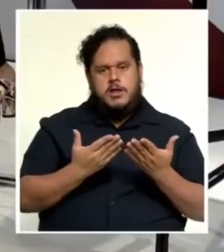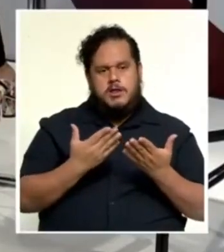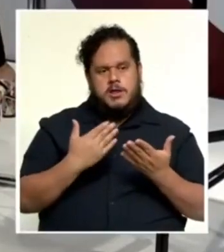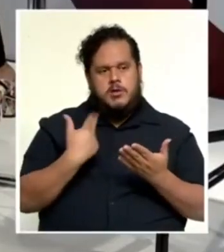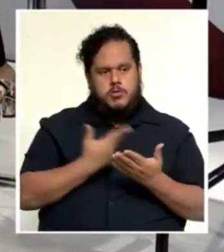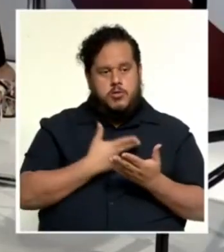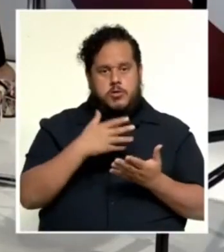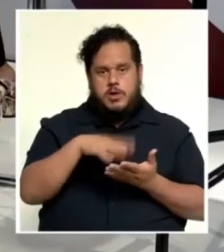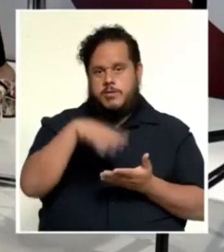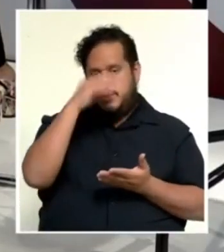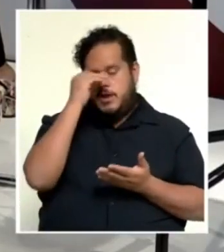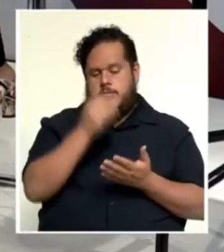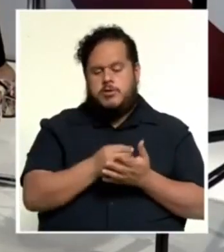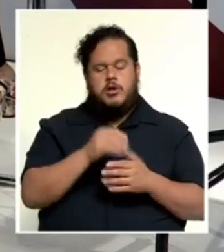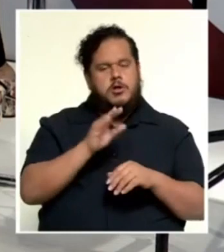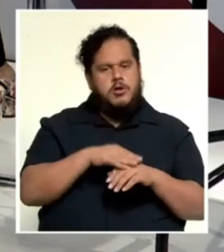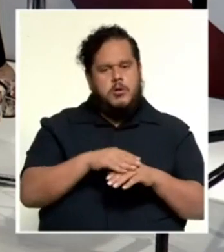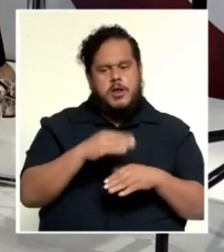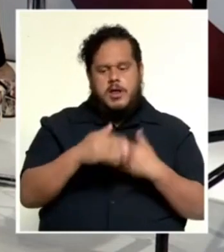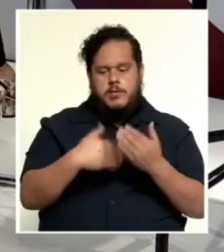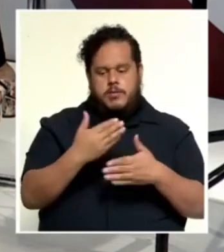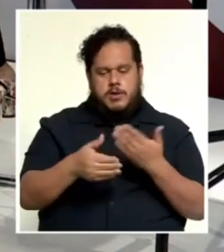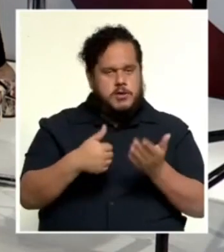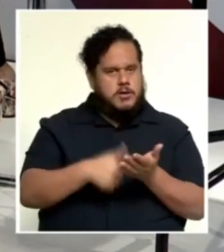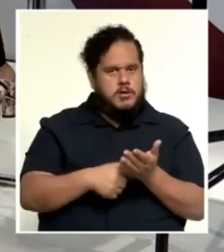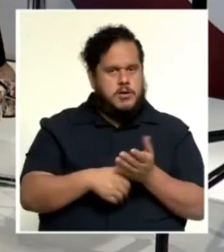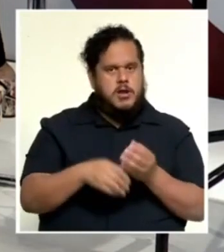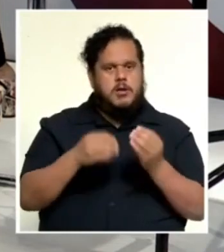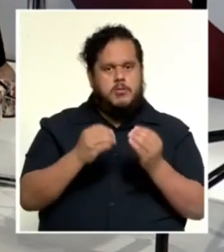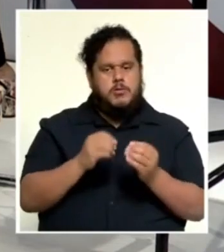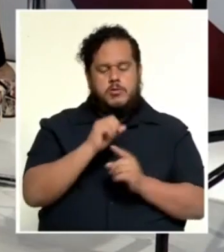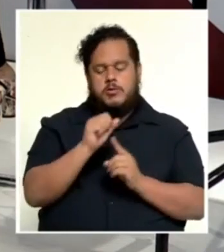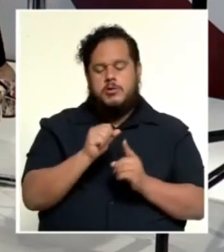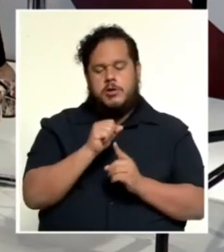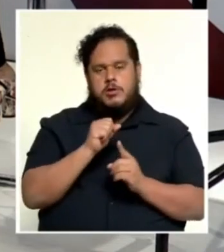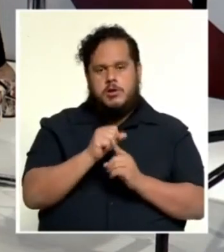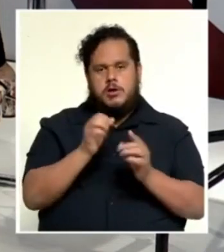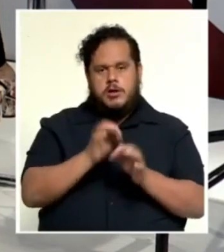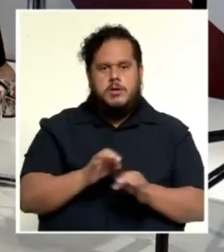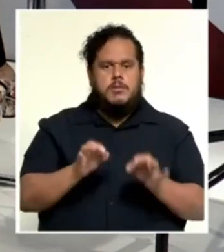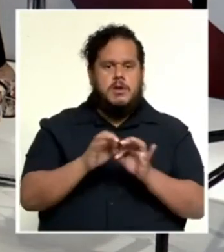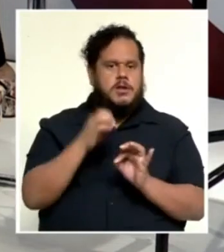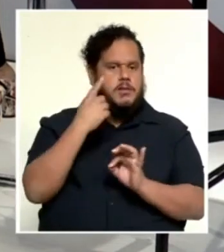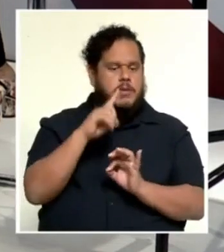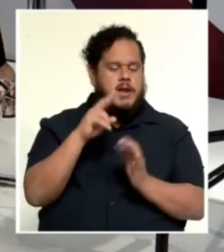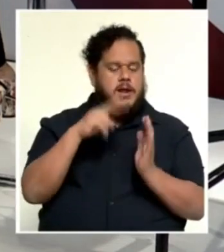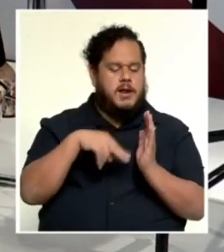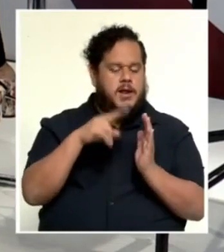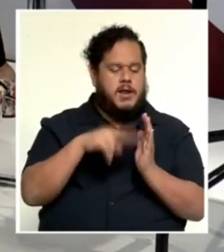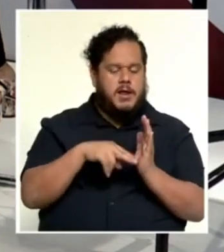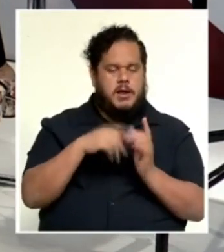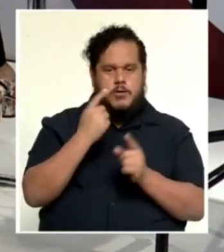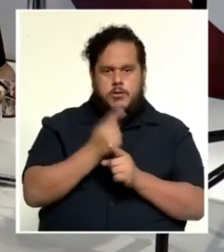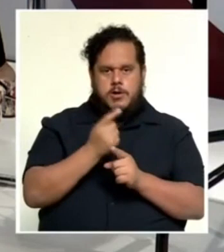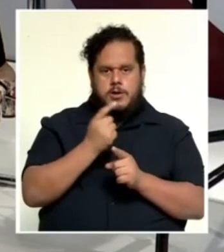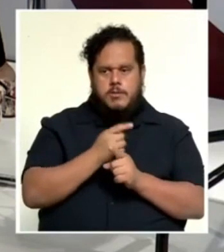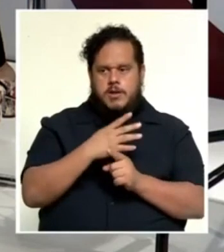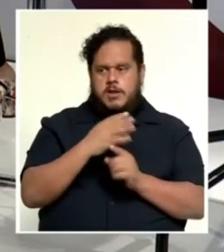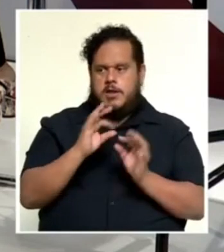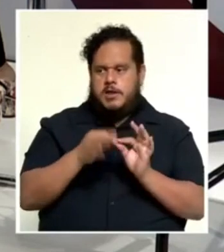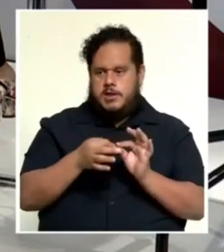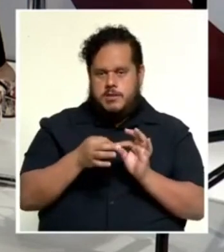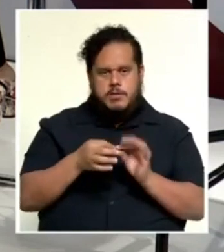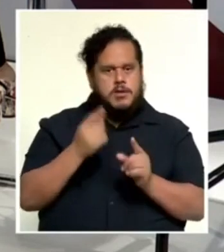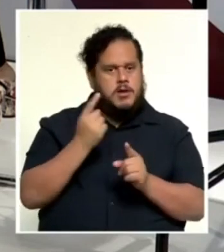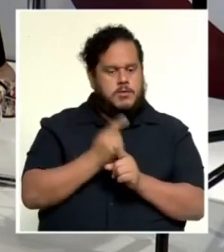aprendamos sobre el proceso electoral muchos asuntos sustantivos para leer correctamente,